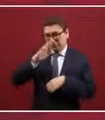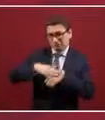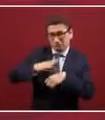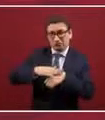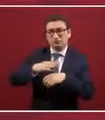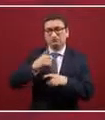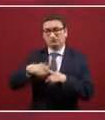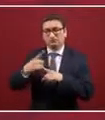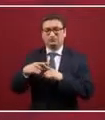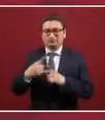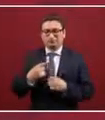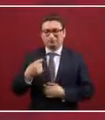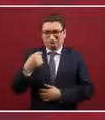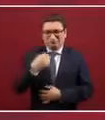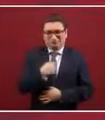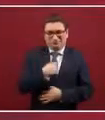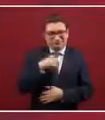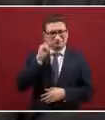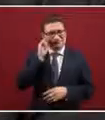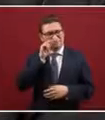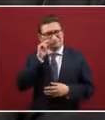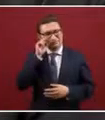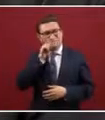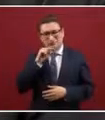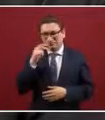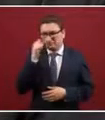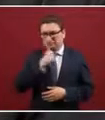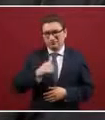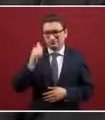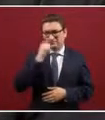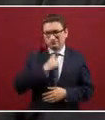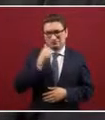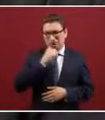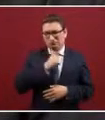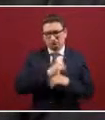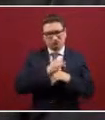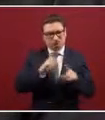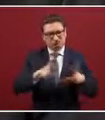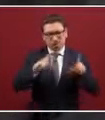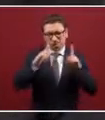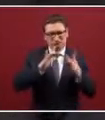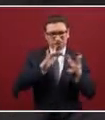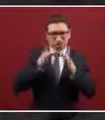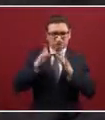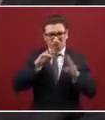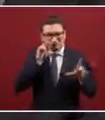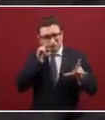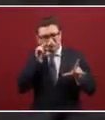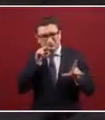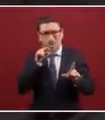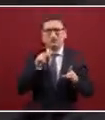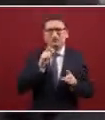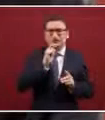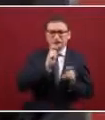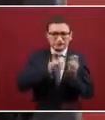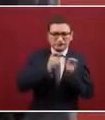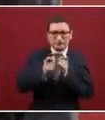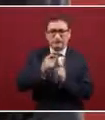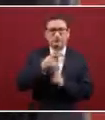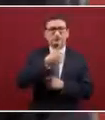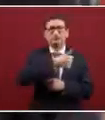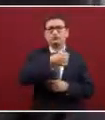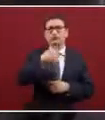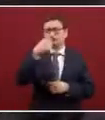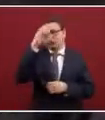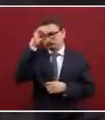Yo siempre veo las redes sociales, siempre estoy atento de lo que se opina.